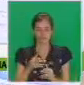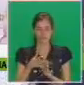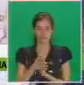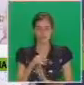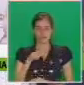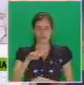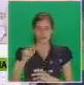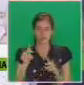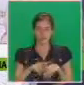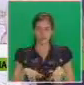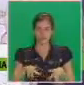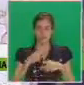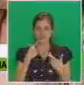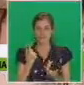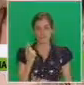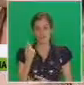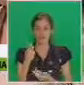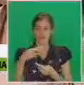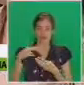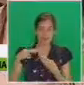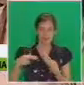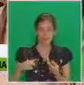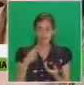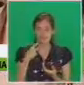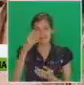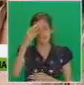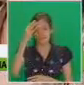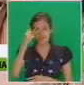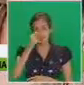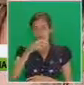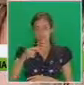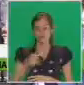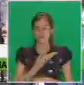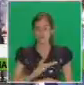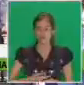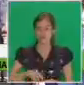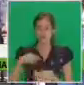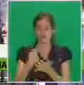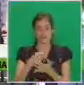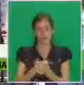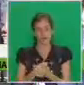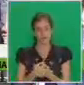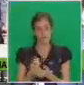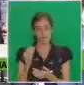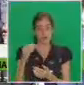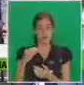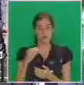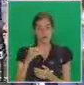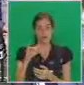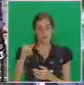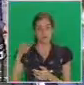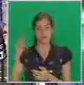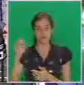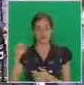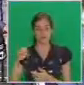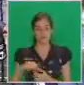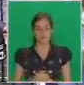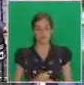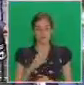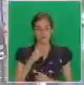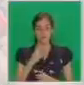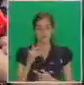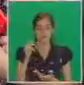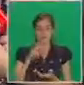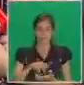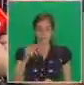urbanismos, alegando insuficiencia de recursos y exigiendo a los propietarios cancelaciones ilegales como el IPC. La sala situacional hace